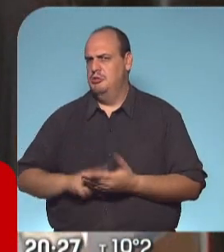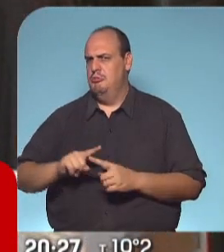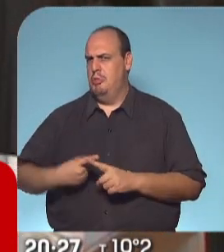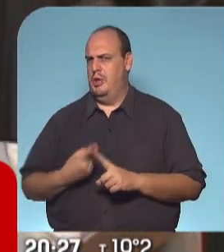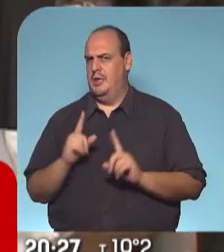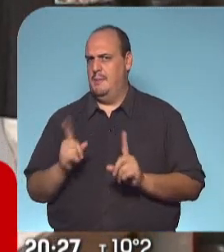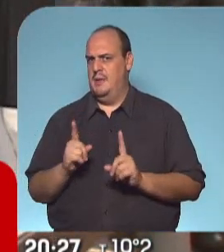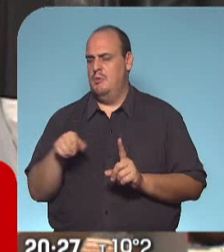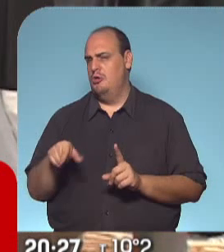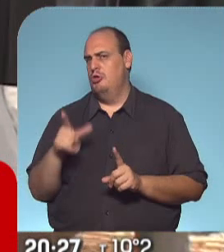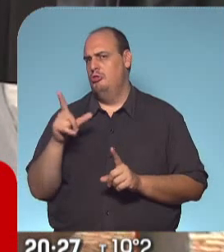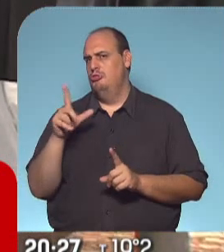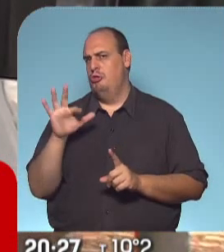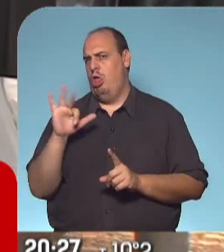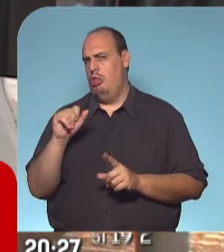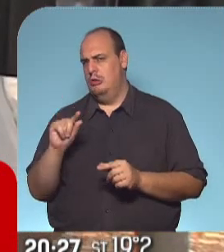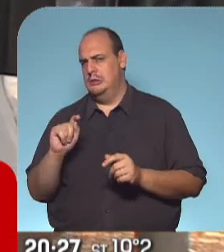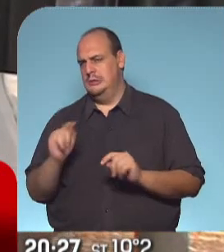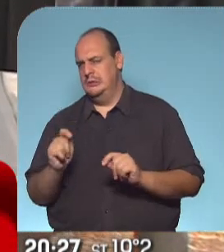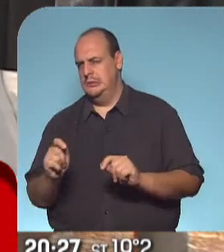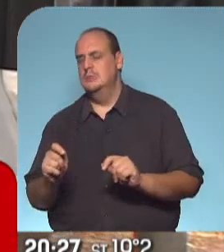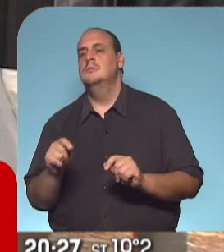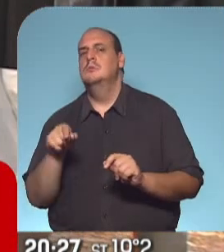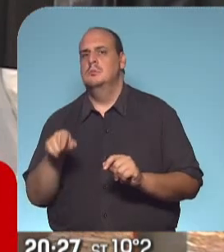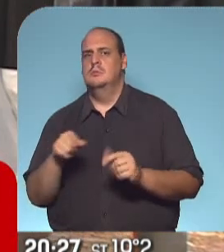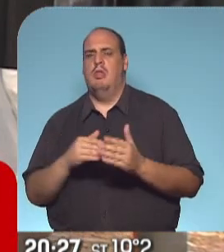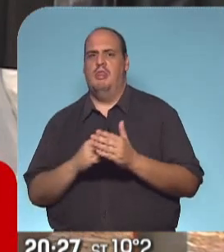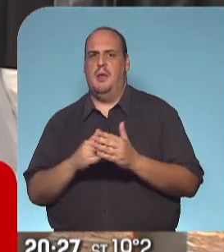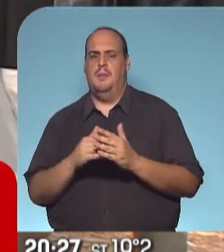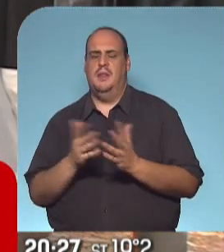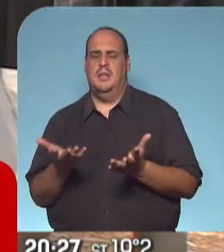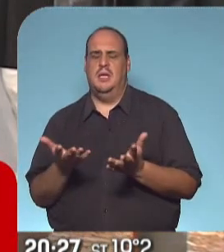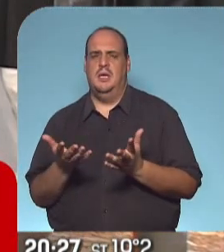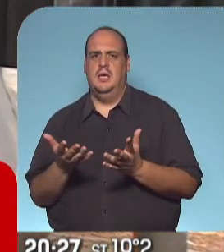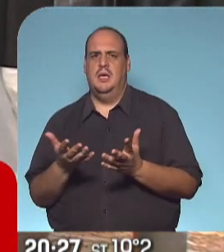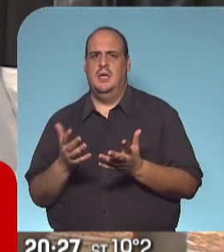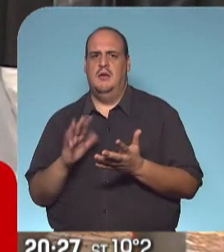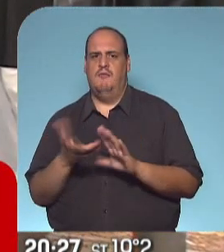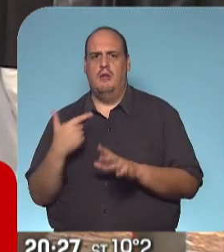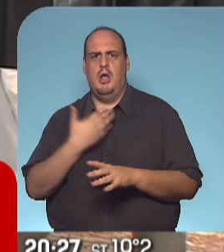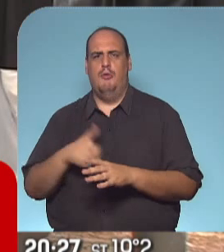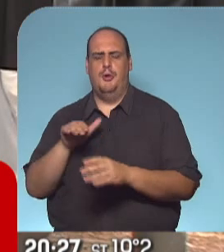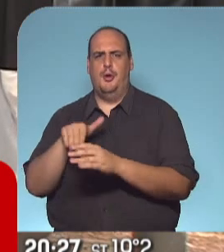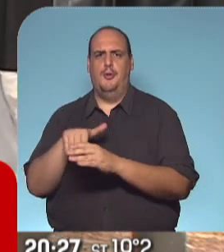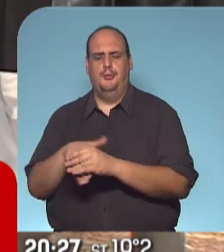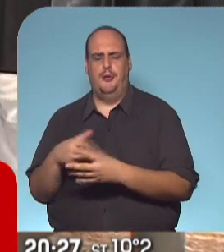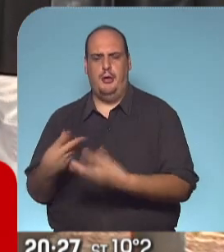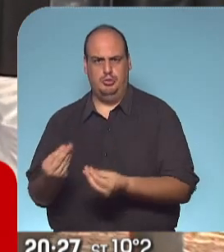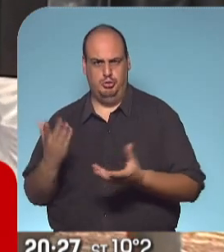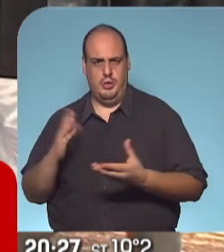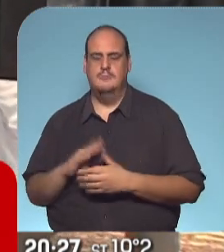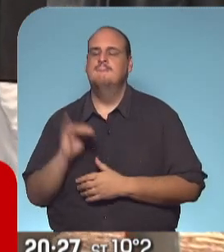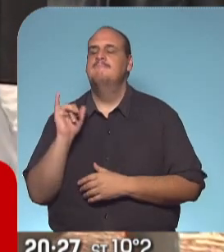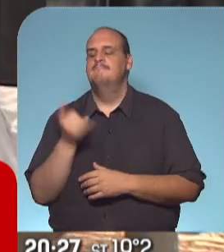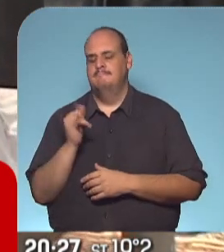de que esto es día a día y se van tomando medidas que van transformando también las formas de intervención que tiene el Estado en la economía?